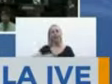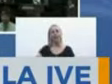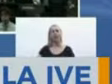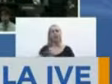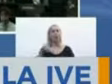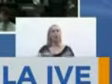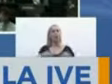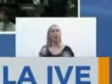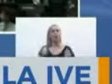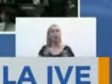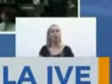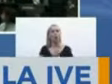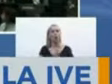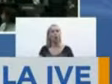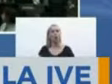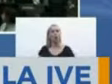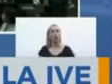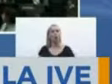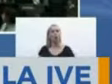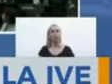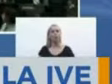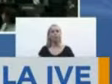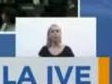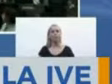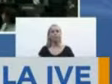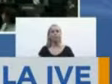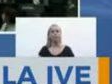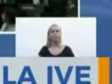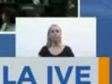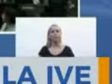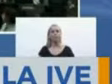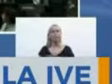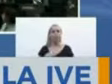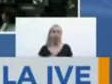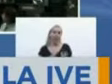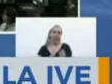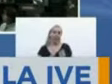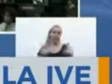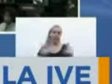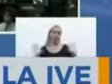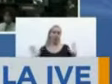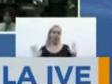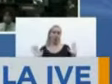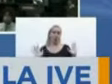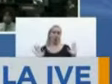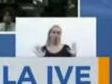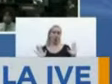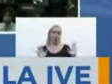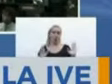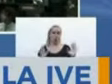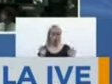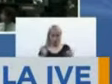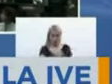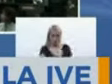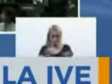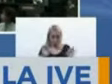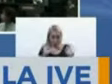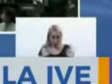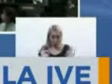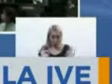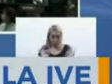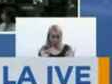su voto, por favor. Abstención, espero que lo confirme.